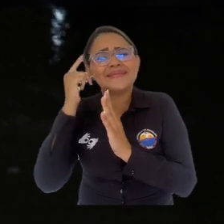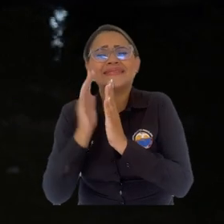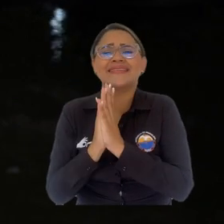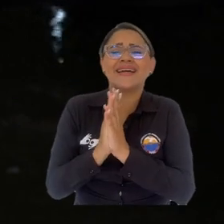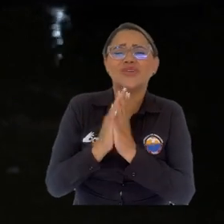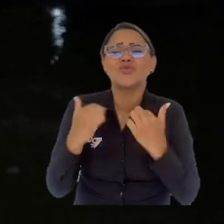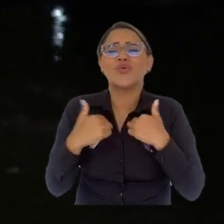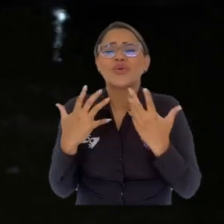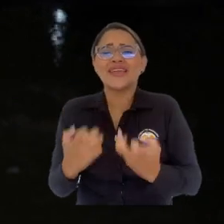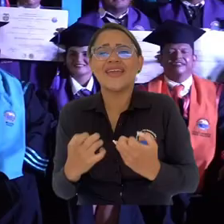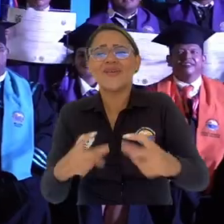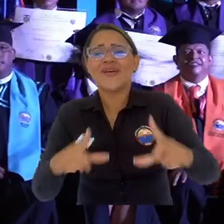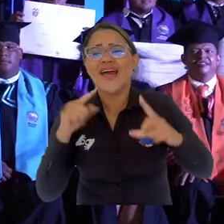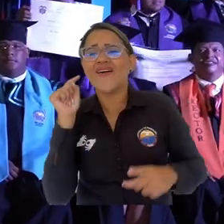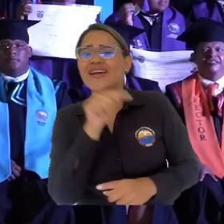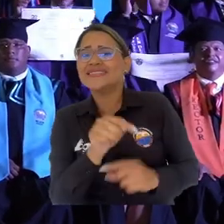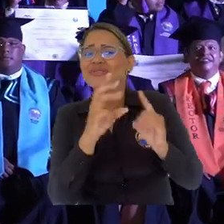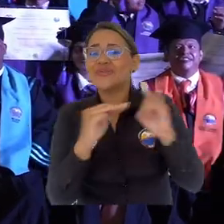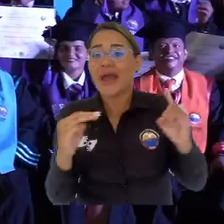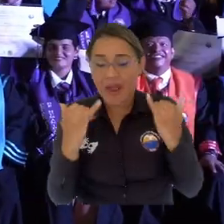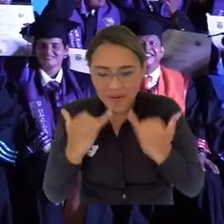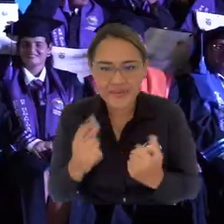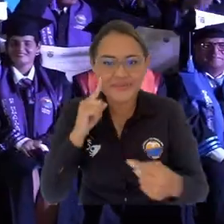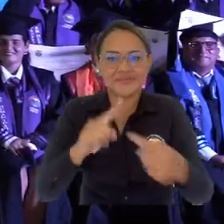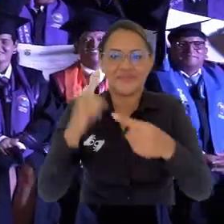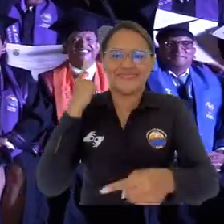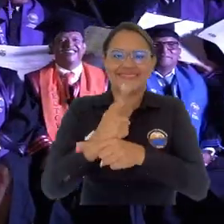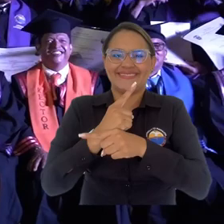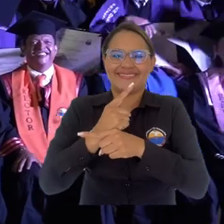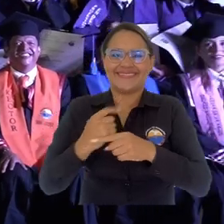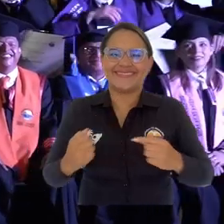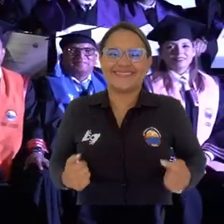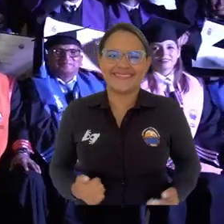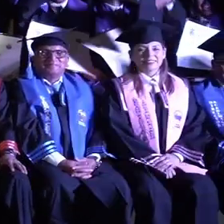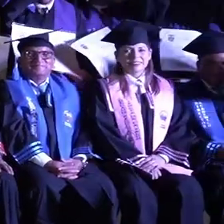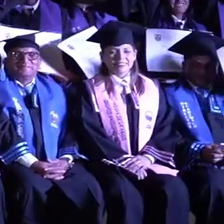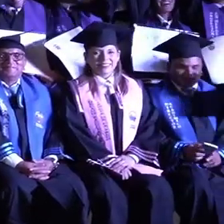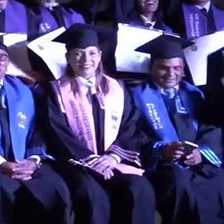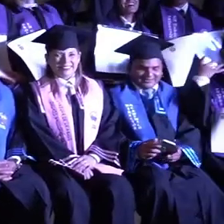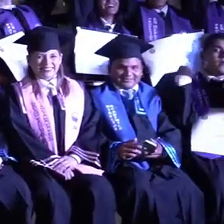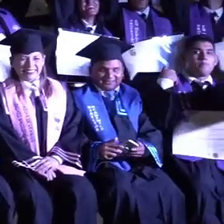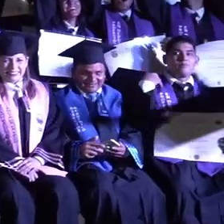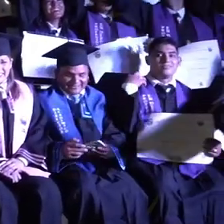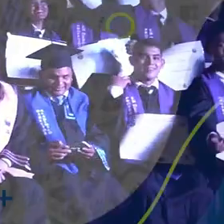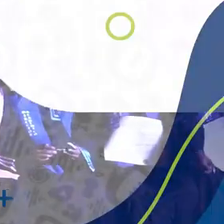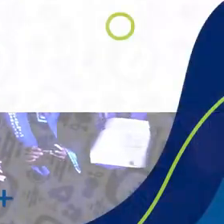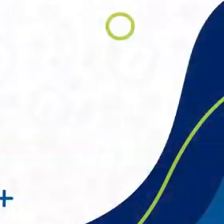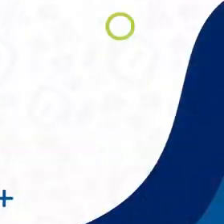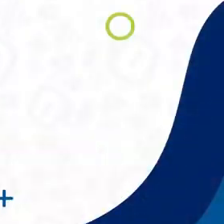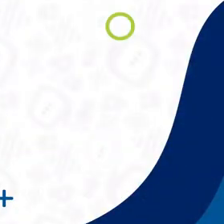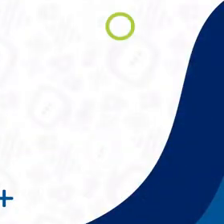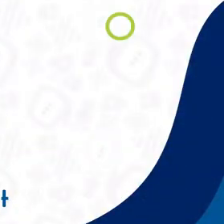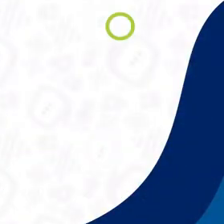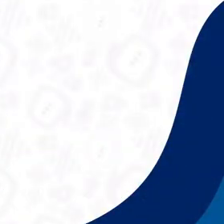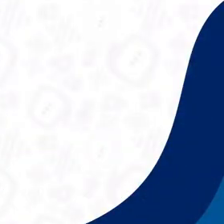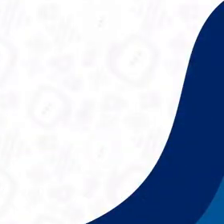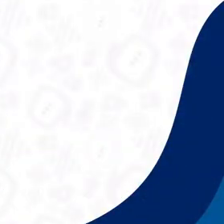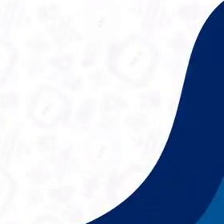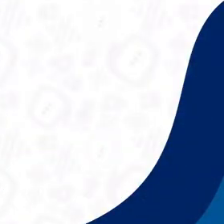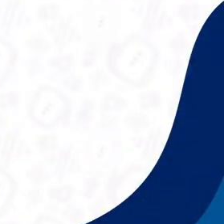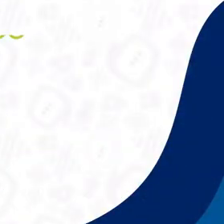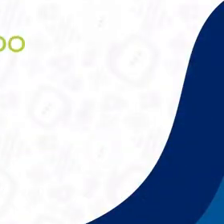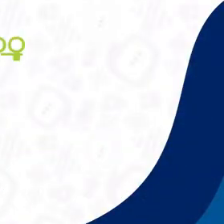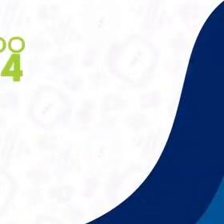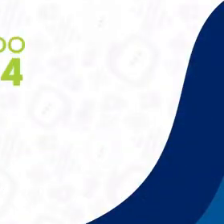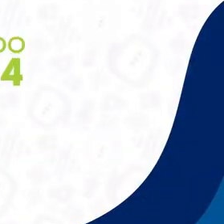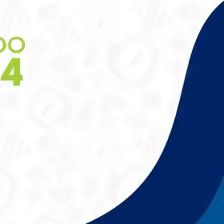Guardado de ser egresada de esta universidad Universidad del Magdalena aún más incluyente e